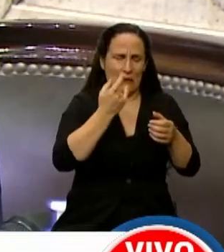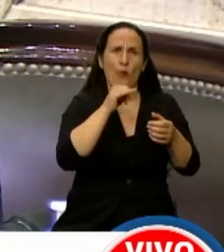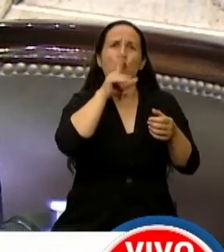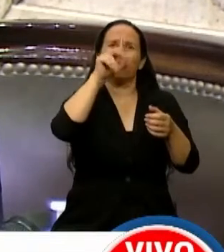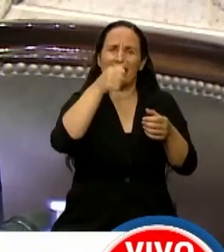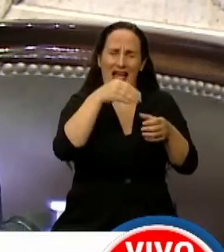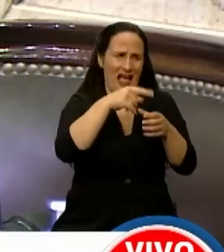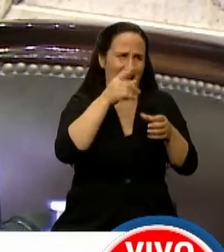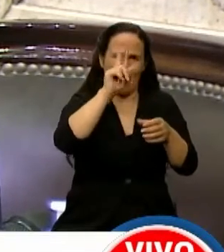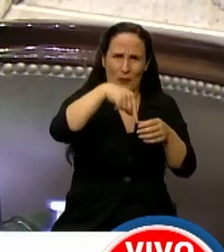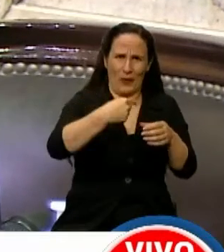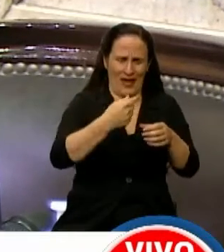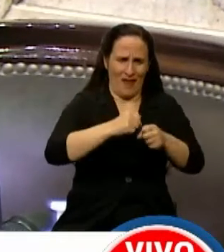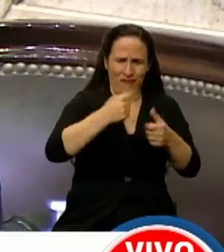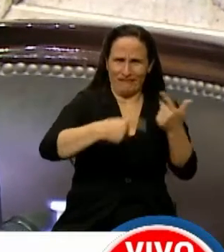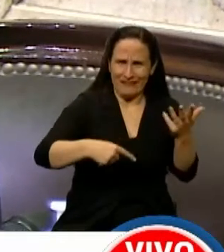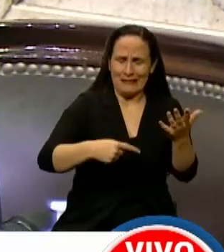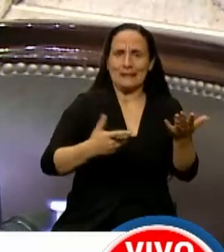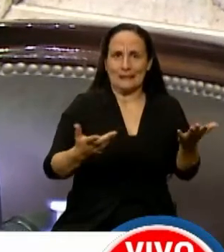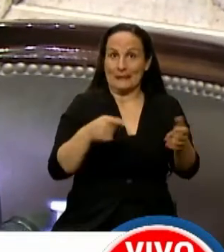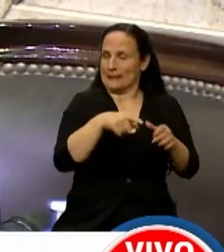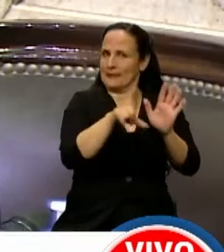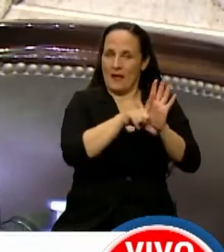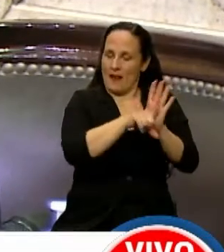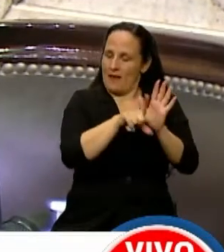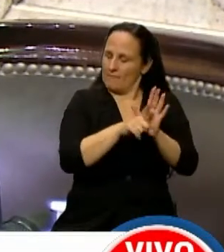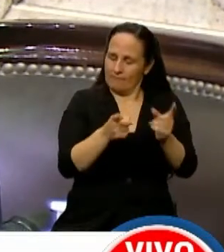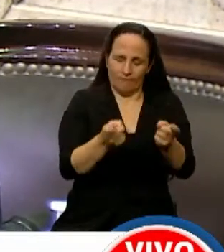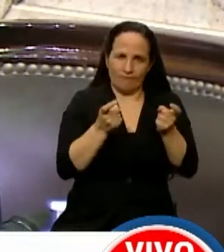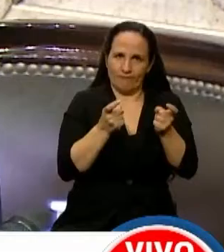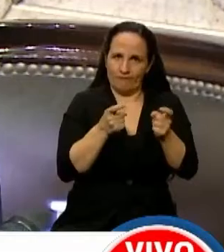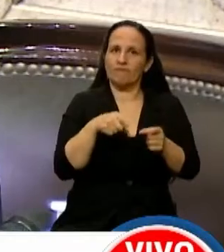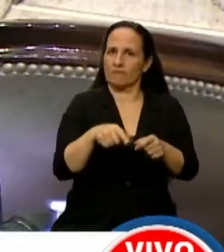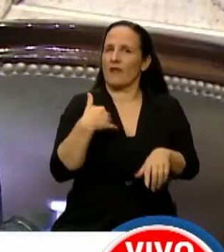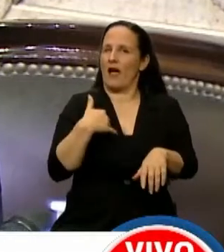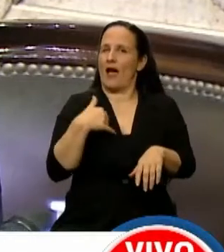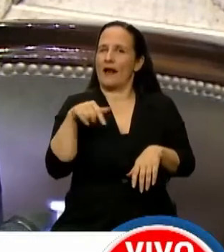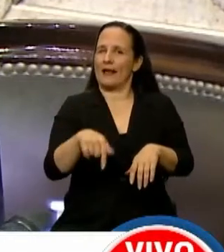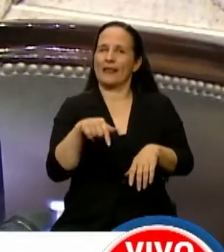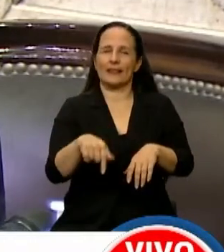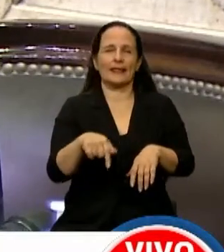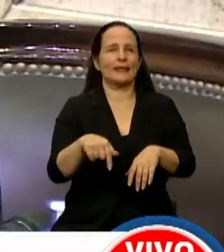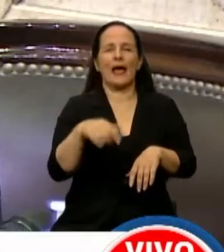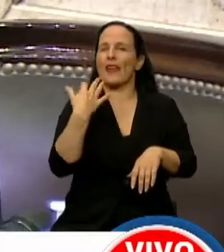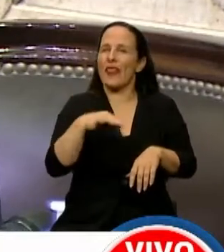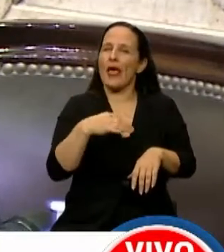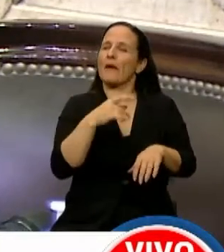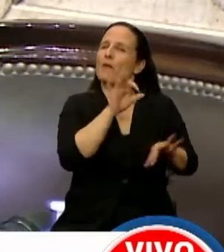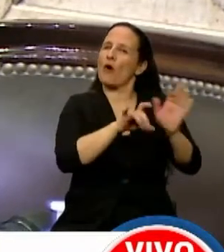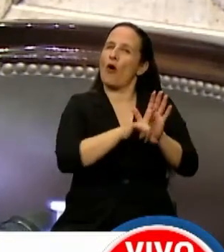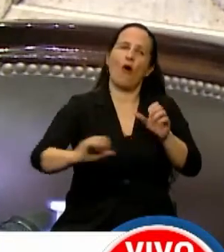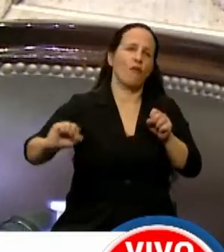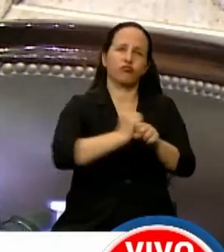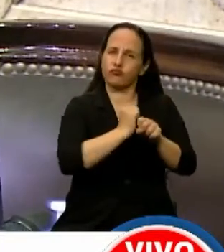es una ley que se requiere y que es hora de que en la Argentina podamos sancionar